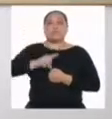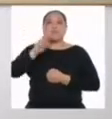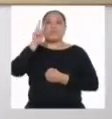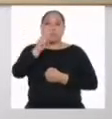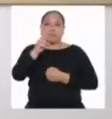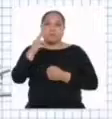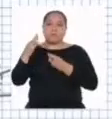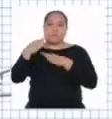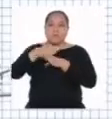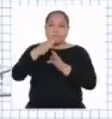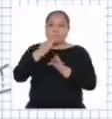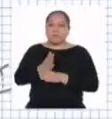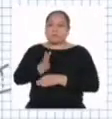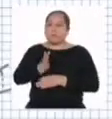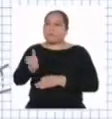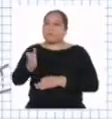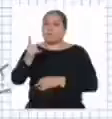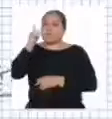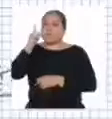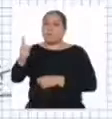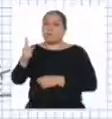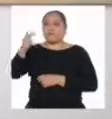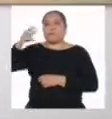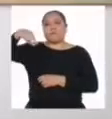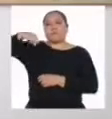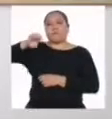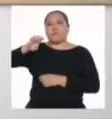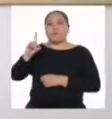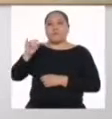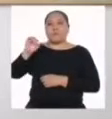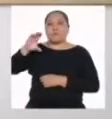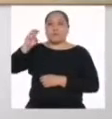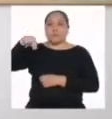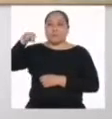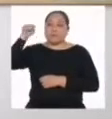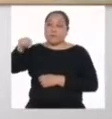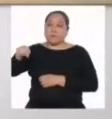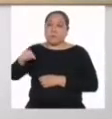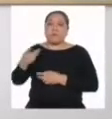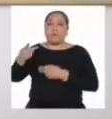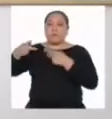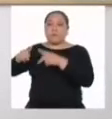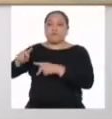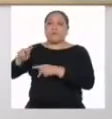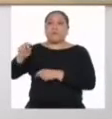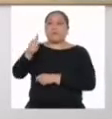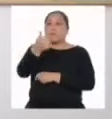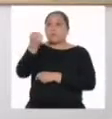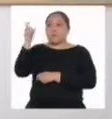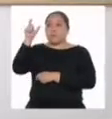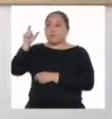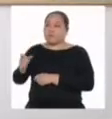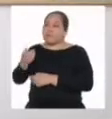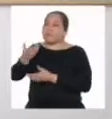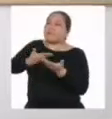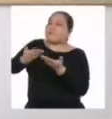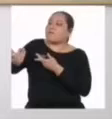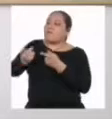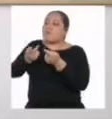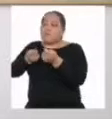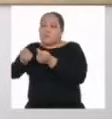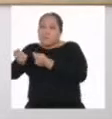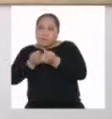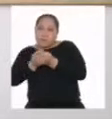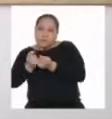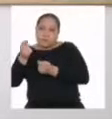dos mecanismos. Uno, la mediación. Permite que un tercero facilite la relación entre